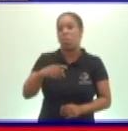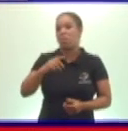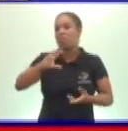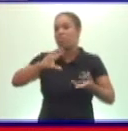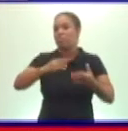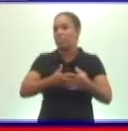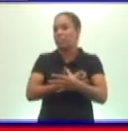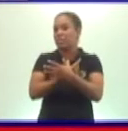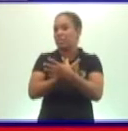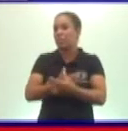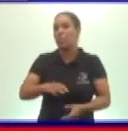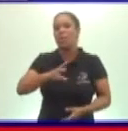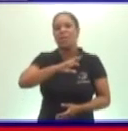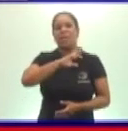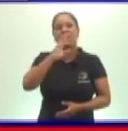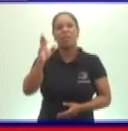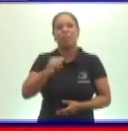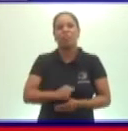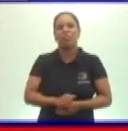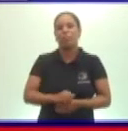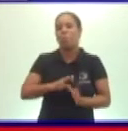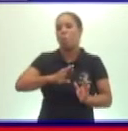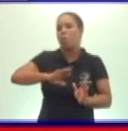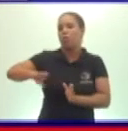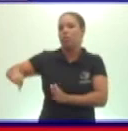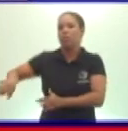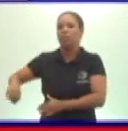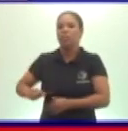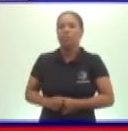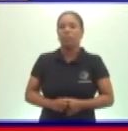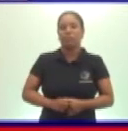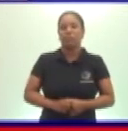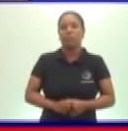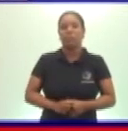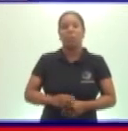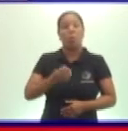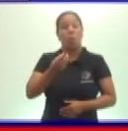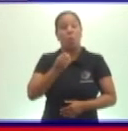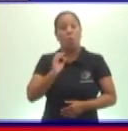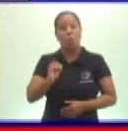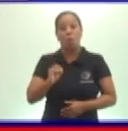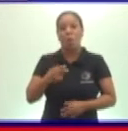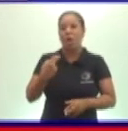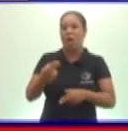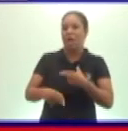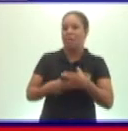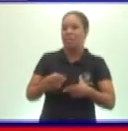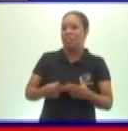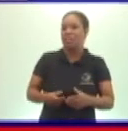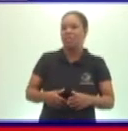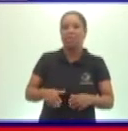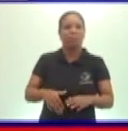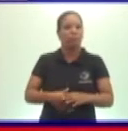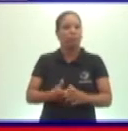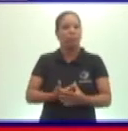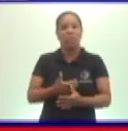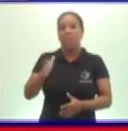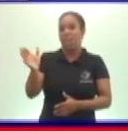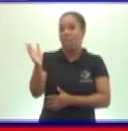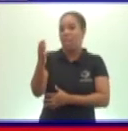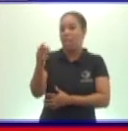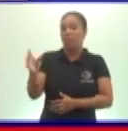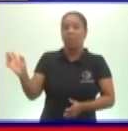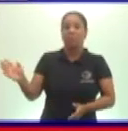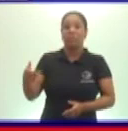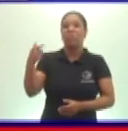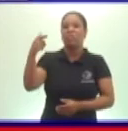o excluir a un símbolo de la revolución, ni hacer un acto irrespetuoso con la enseña nacional. La enseña nacional siempre